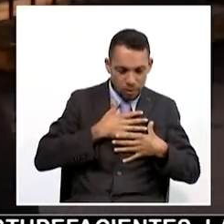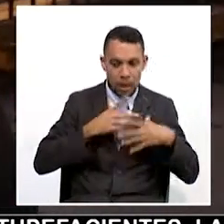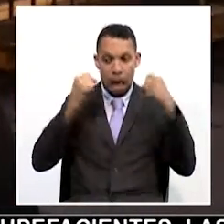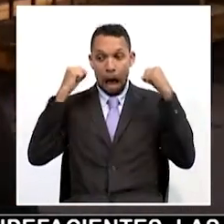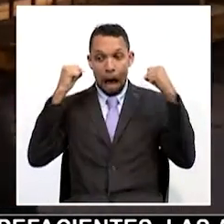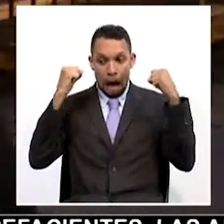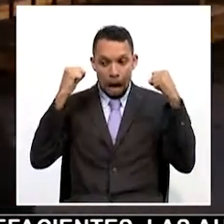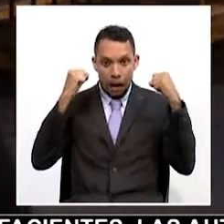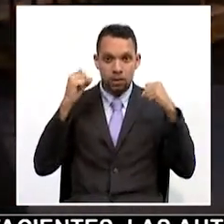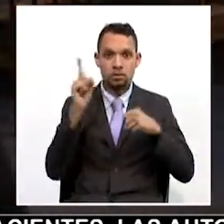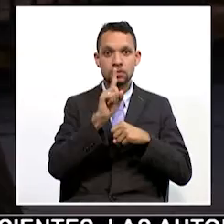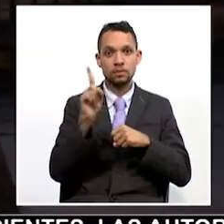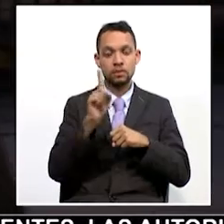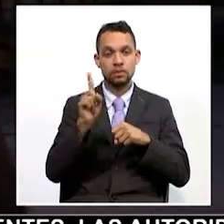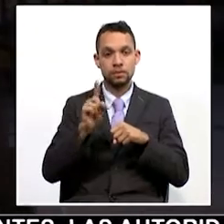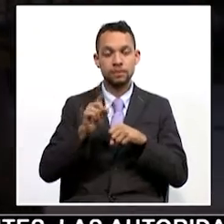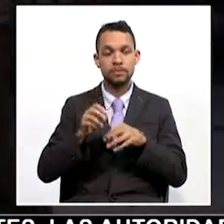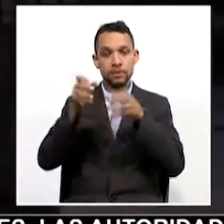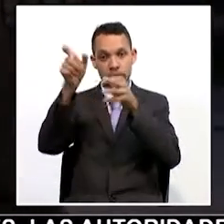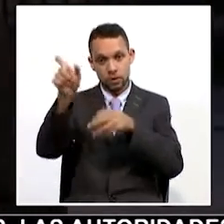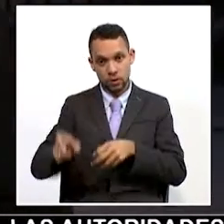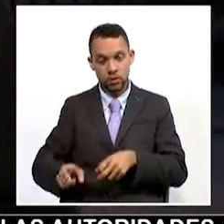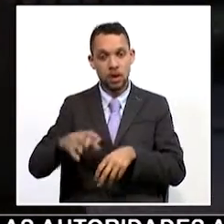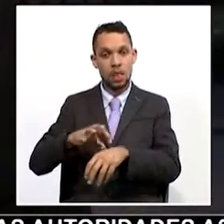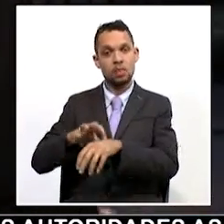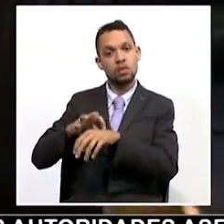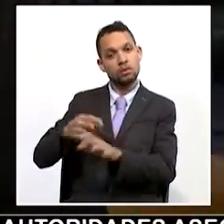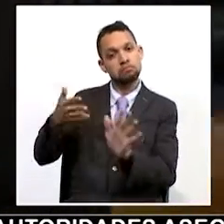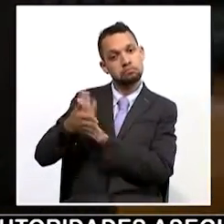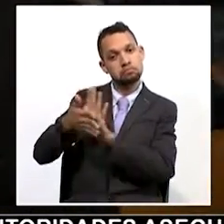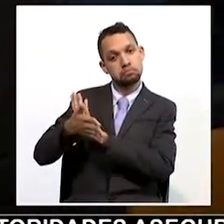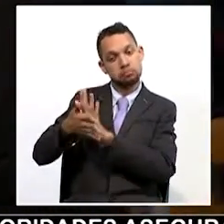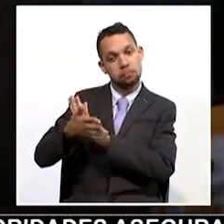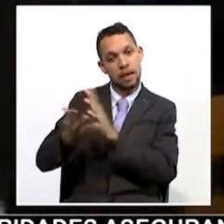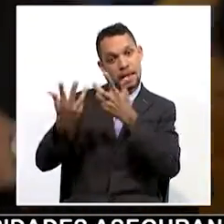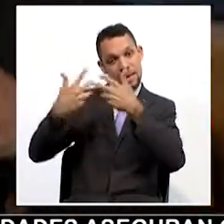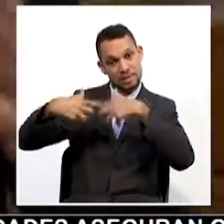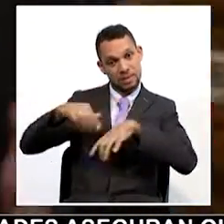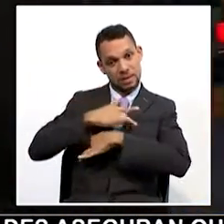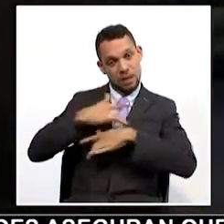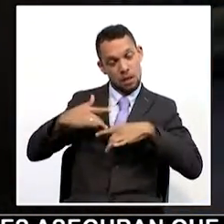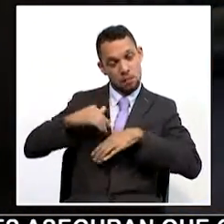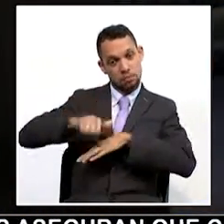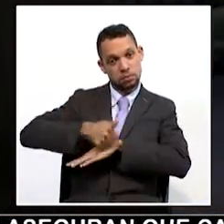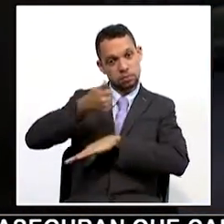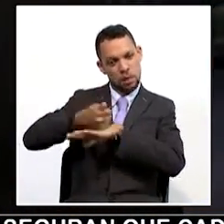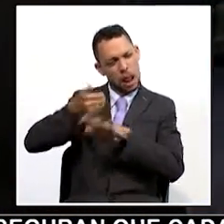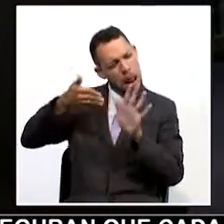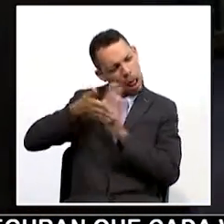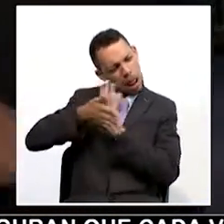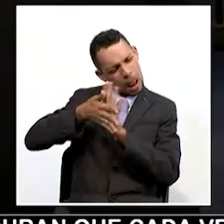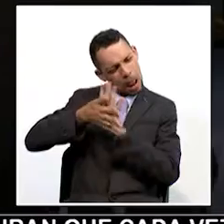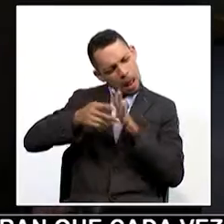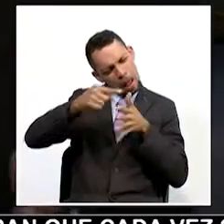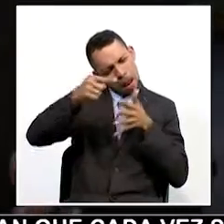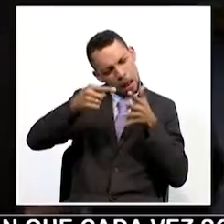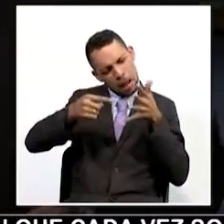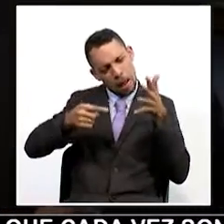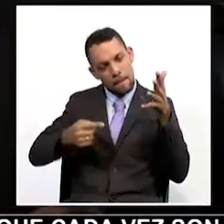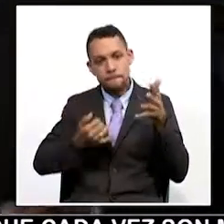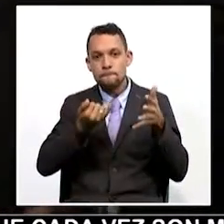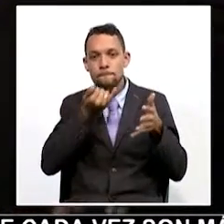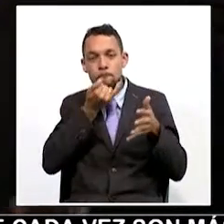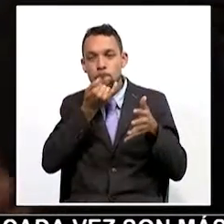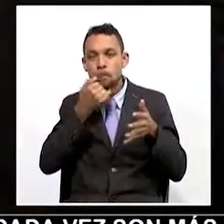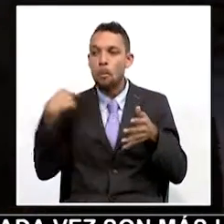pánico. Estoy con el doctor Isrual Arenguas, quien es un profesional de la Territorial de Salud, quien nos va a ilustrar de manera definitiva qué es lo que está